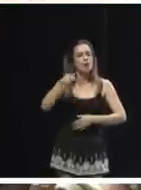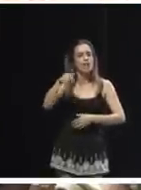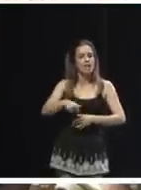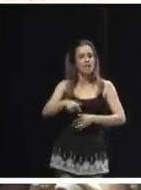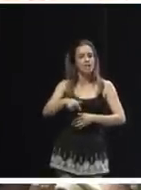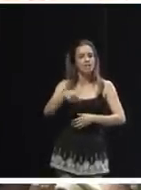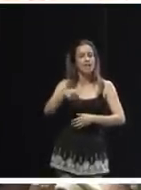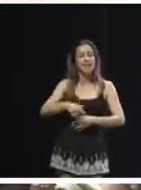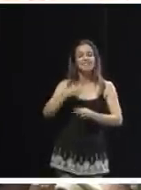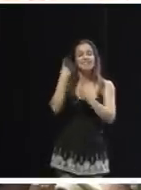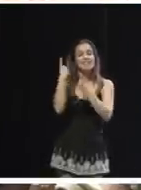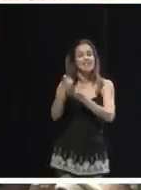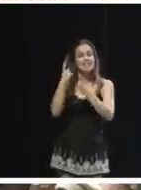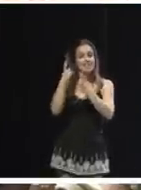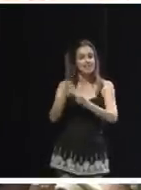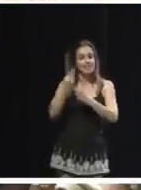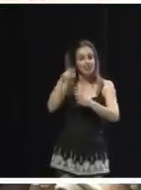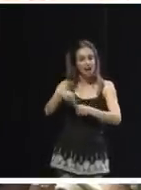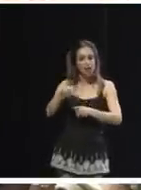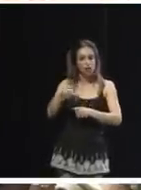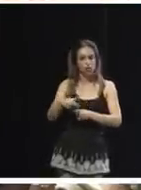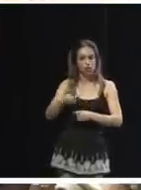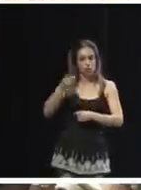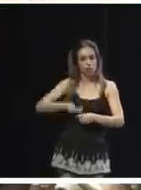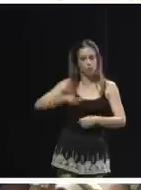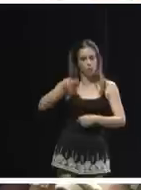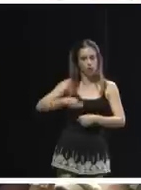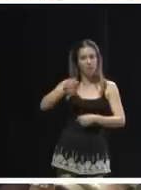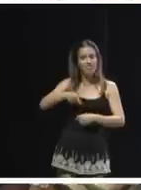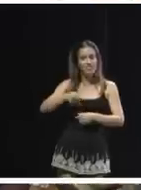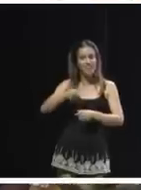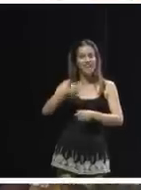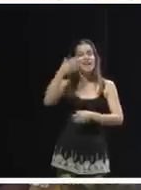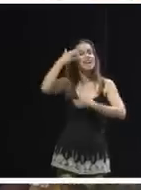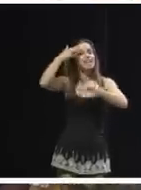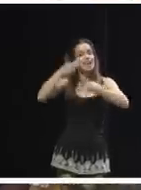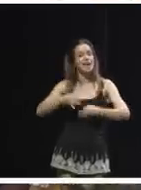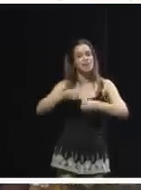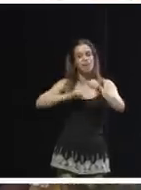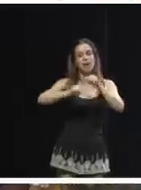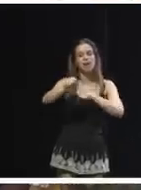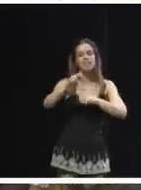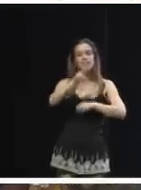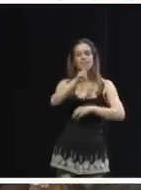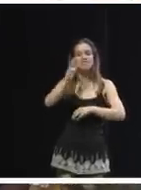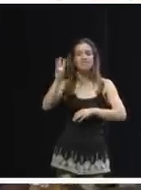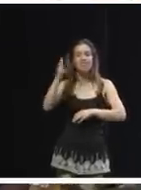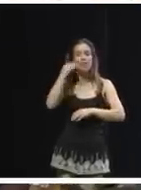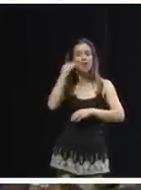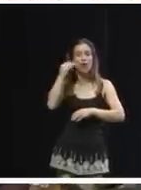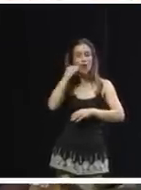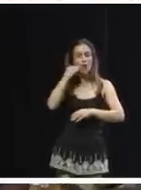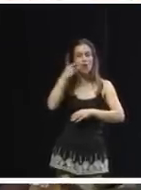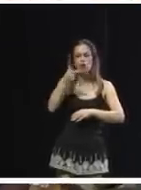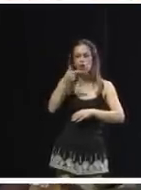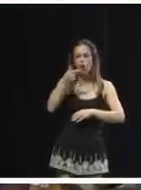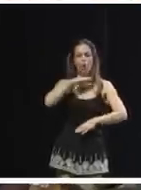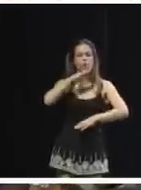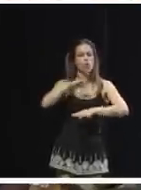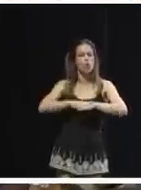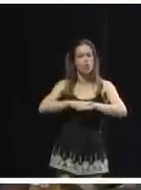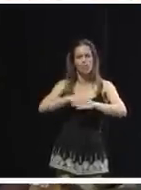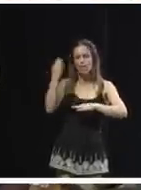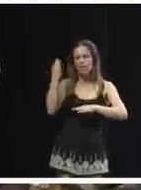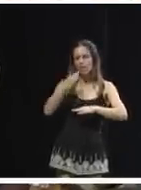radicalmente necesario. Y creedme, a partir del 23 de julio lo vamos a hacer. Y lo vamos a hacer porque